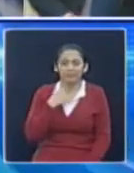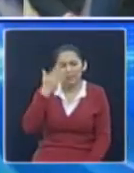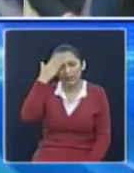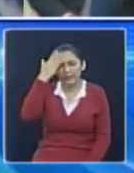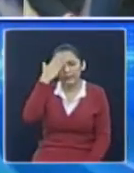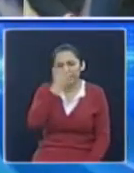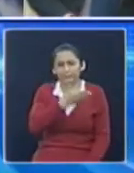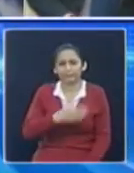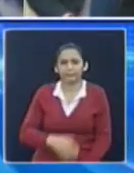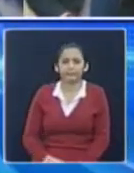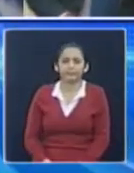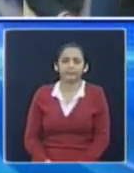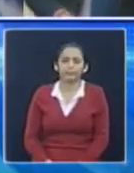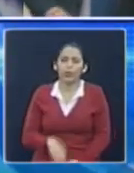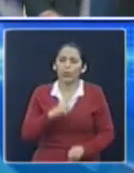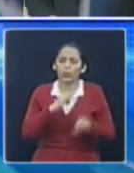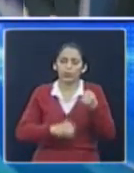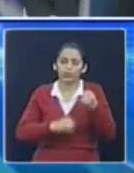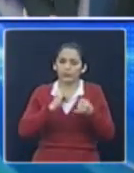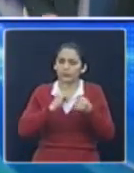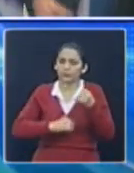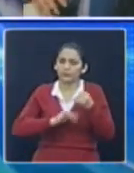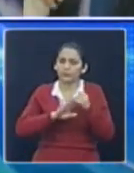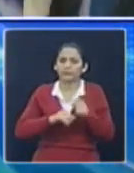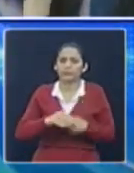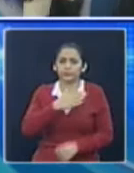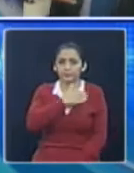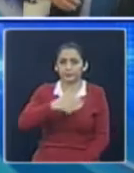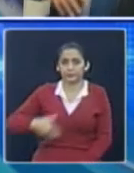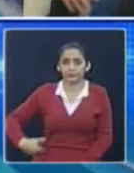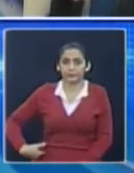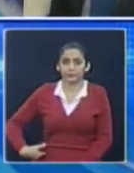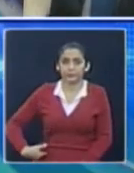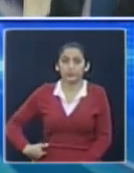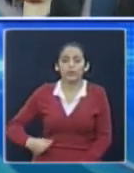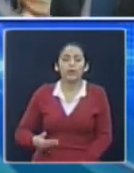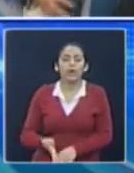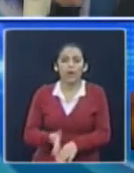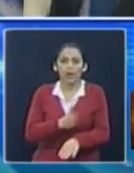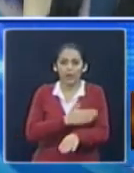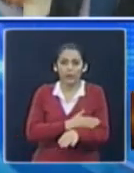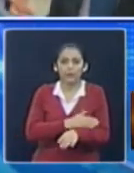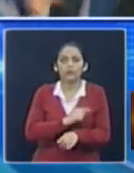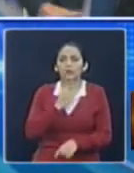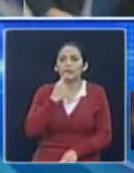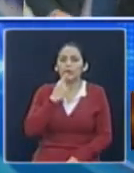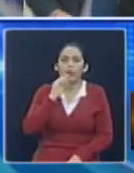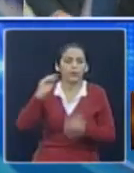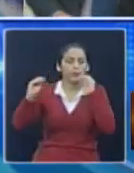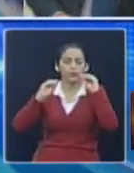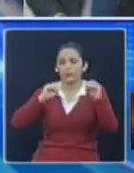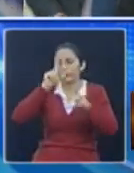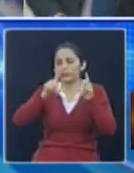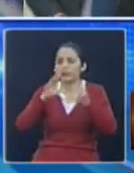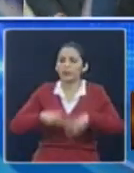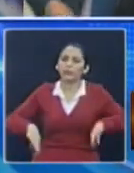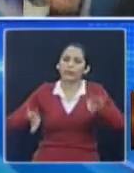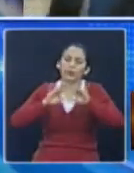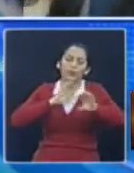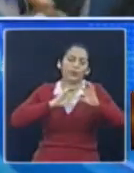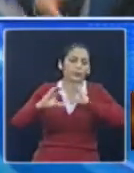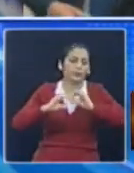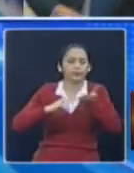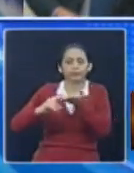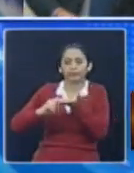Una cuestión final, abogado. El presidente de la República ha hecho este llamado a las mesas de diálogo, ha hecho este llamado a